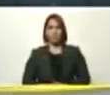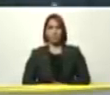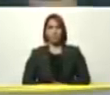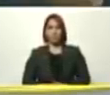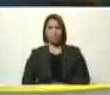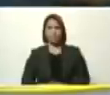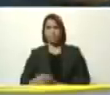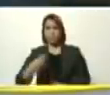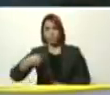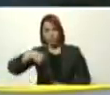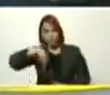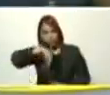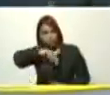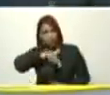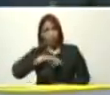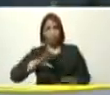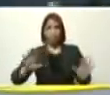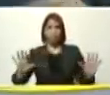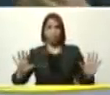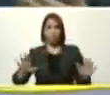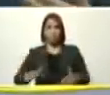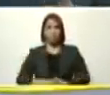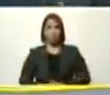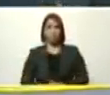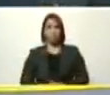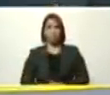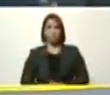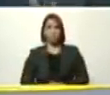Y estamos, bueno,